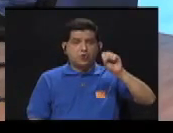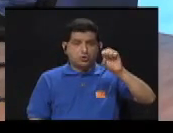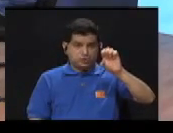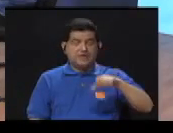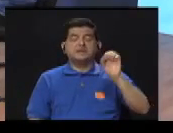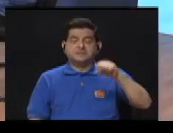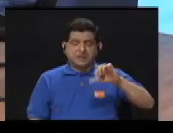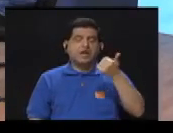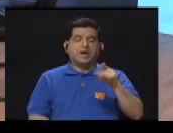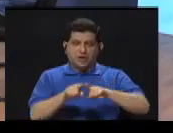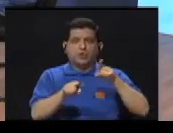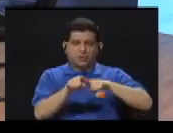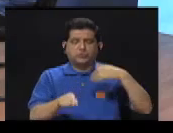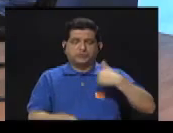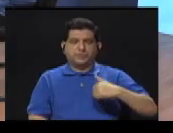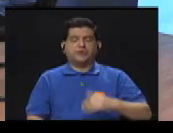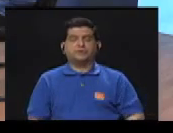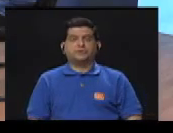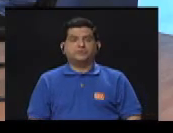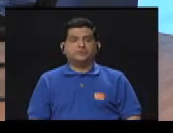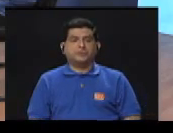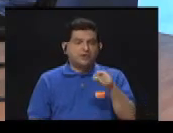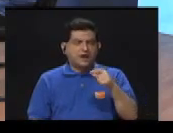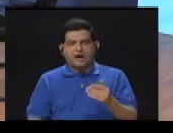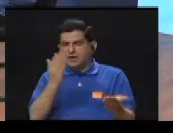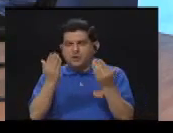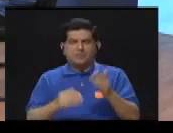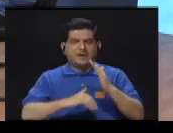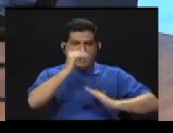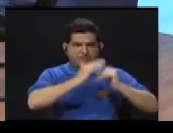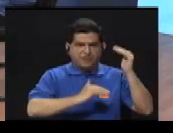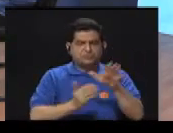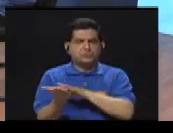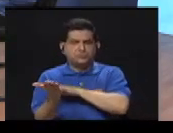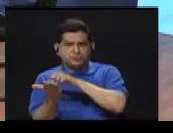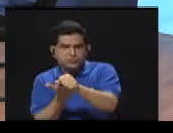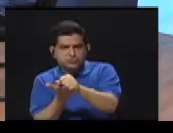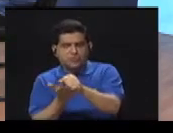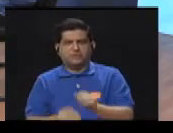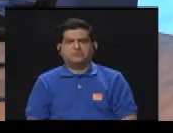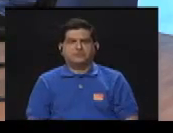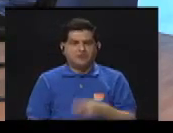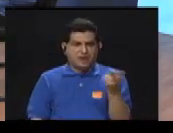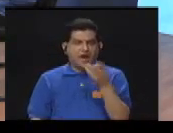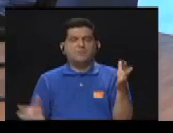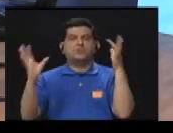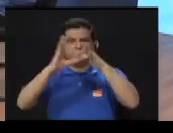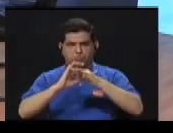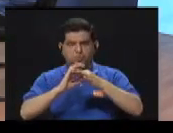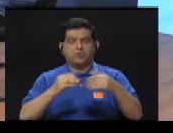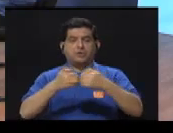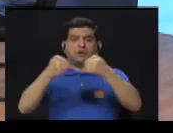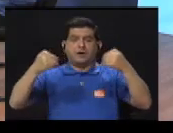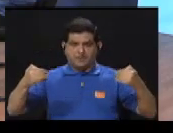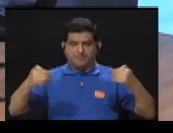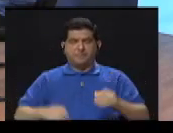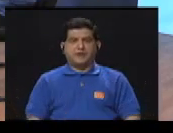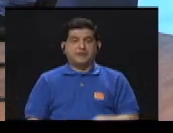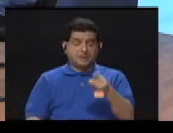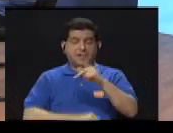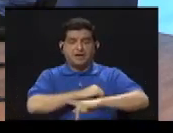El asesinato de José, de su otro hermano. Entonces, digamos, vimos esa analogía de cómo la construcción y la destrucción fueron lo que los unió a ellos, aparte